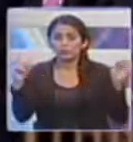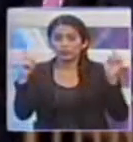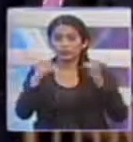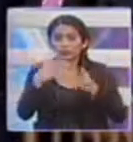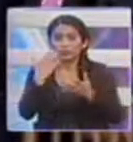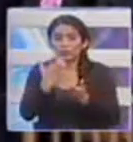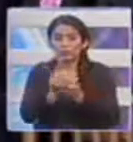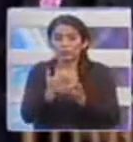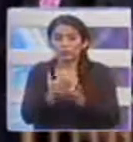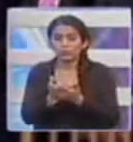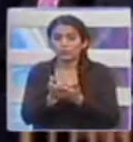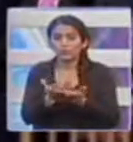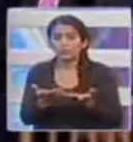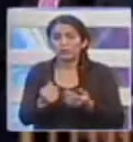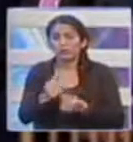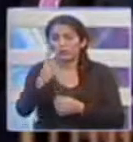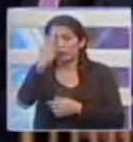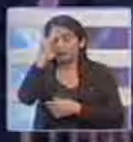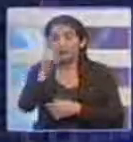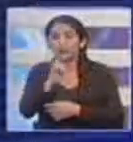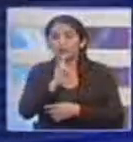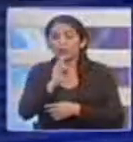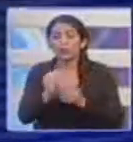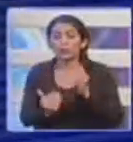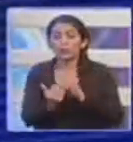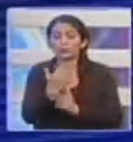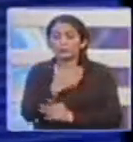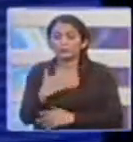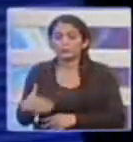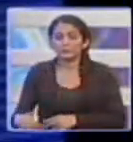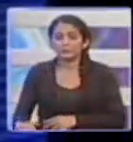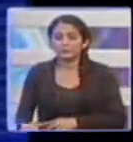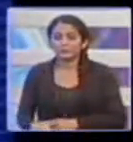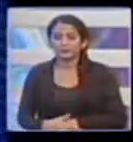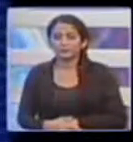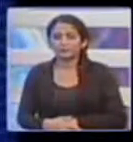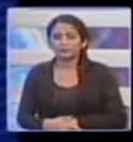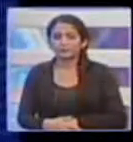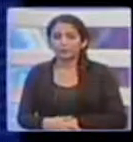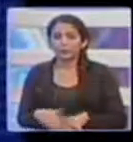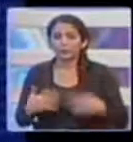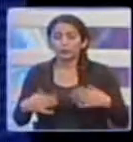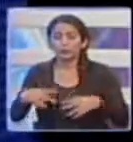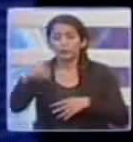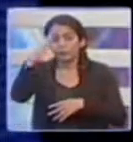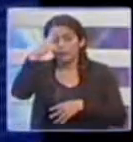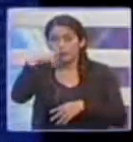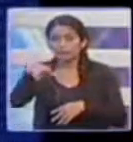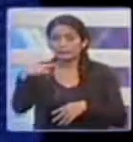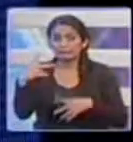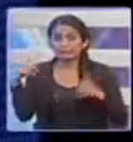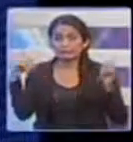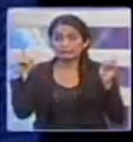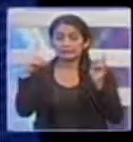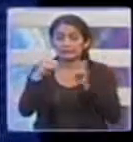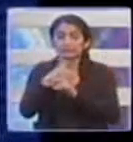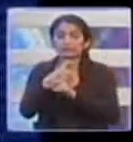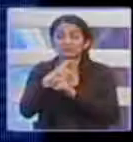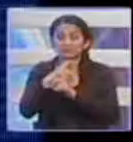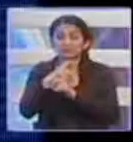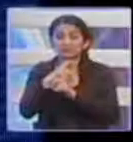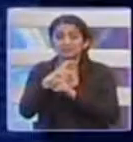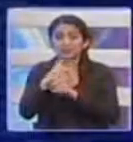política comercial por parte del nuevo gobierno de esa nación. El más afectado va a ser México, definitivamente. Tendremos que actuar con